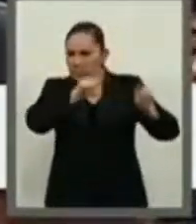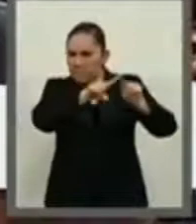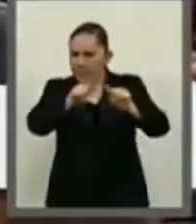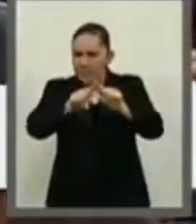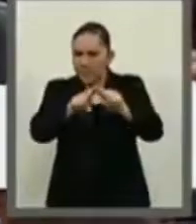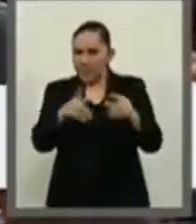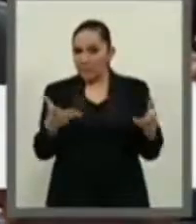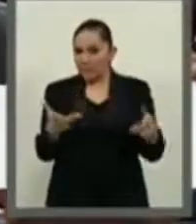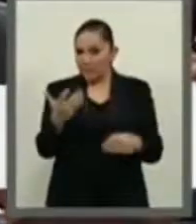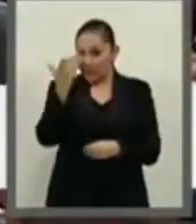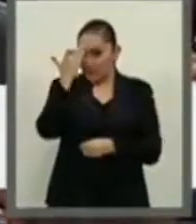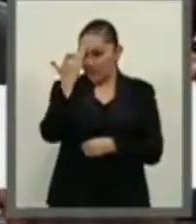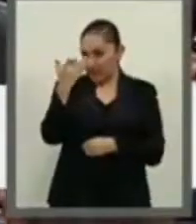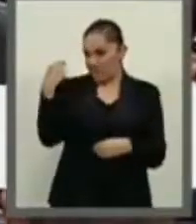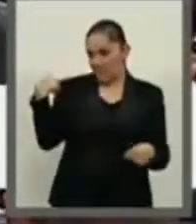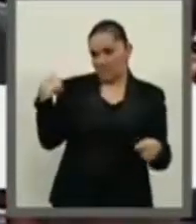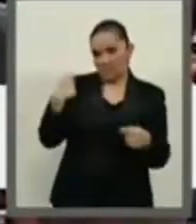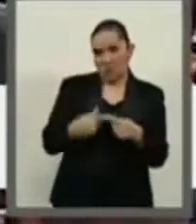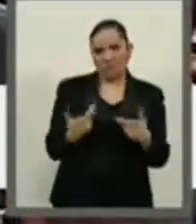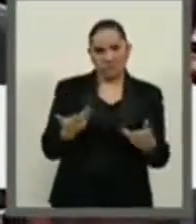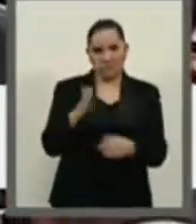los últimos más de 50 años,